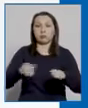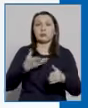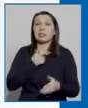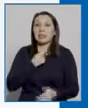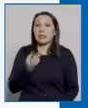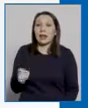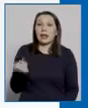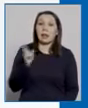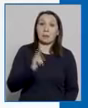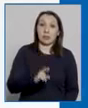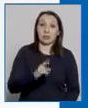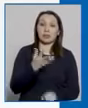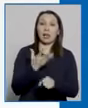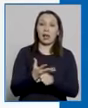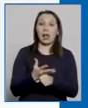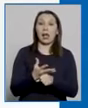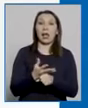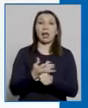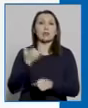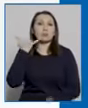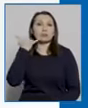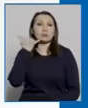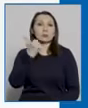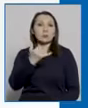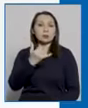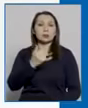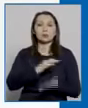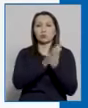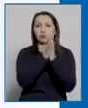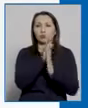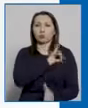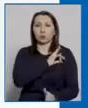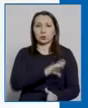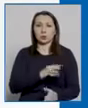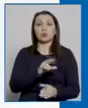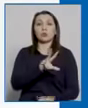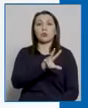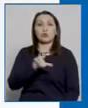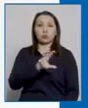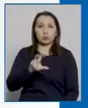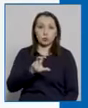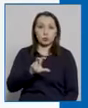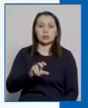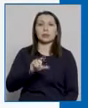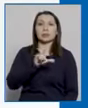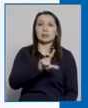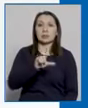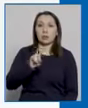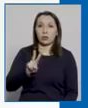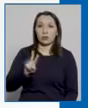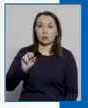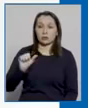reiterar que hay un call center a nivel de todo nuestro país, que es el